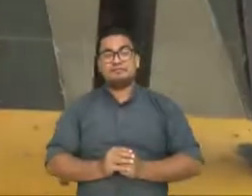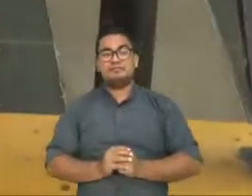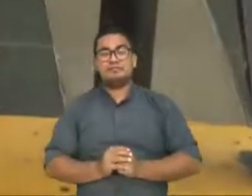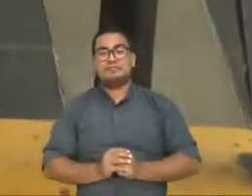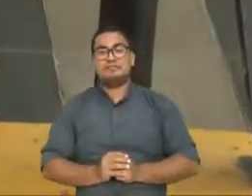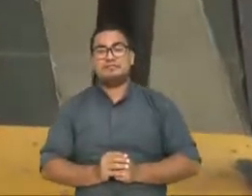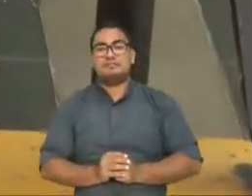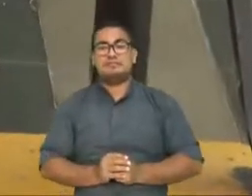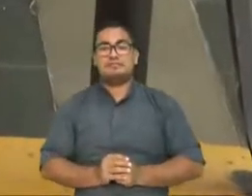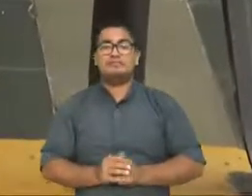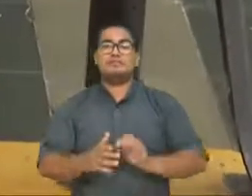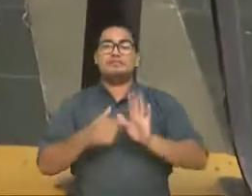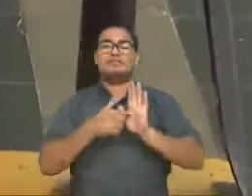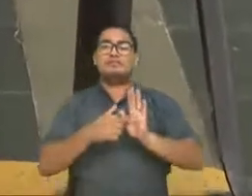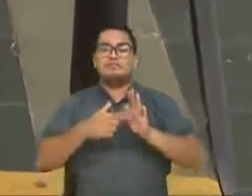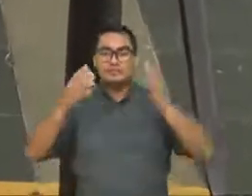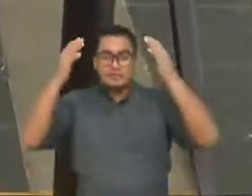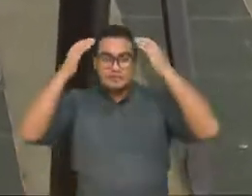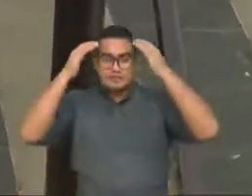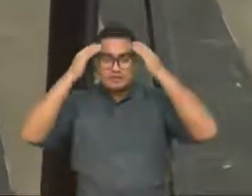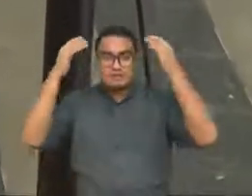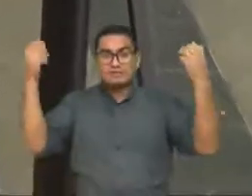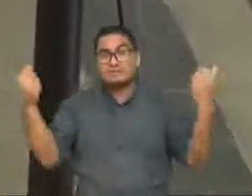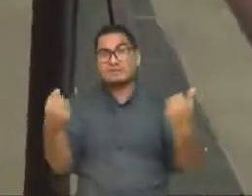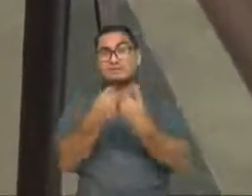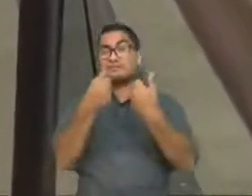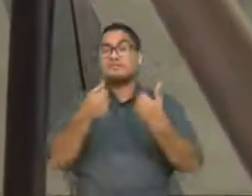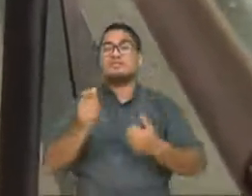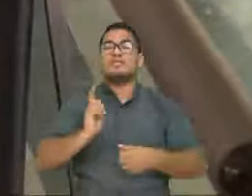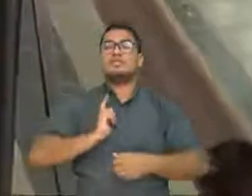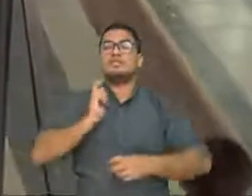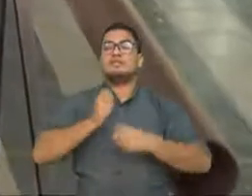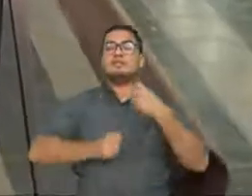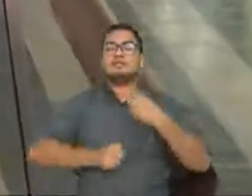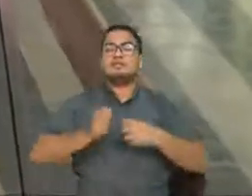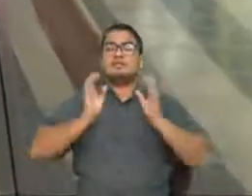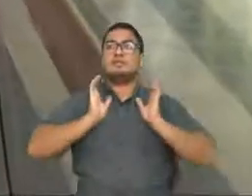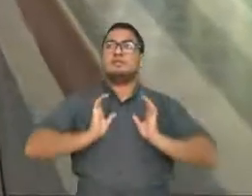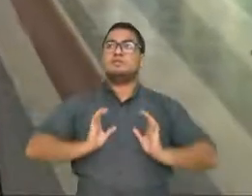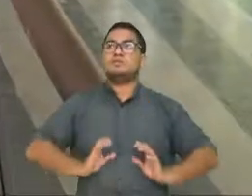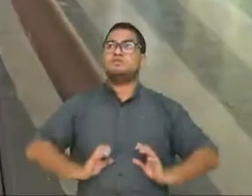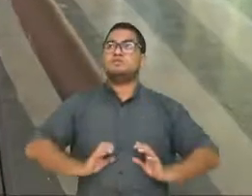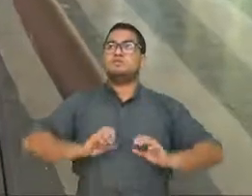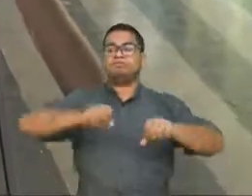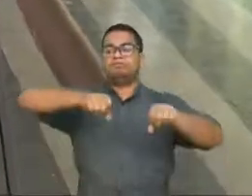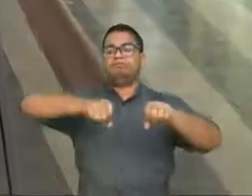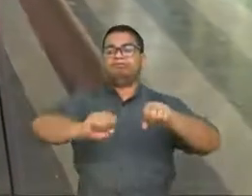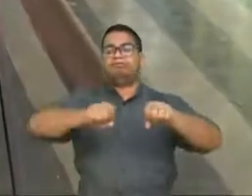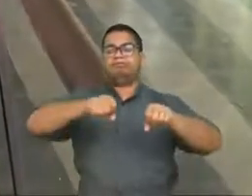aparte del traumatismo craneoencefálico, vienen lesiones. ¿En qué parte del cuerpo los motorizados,